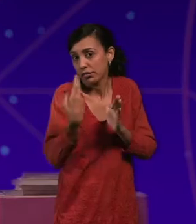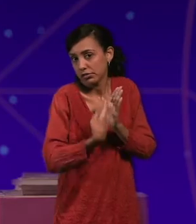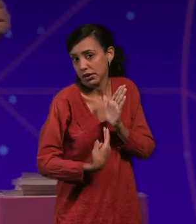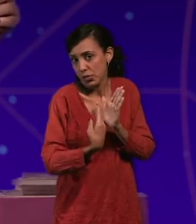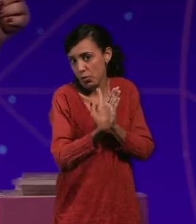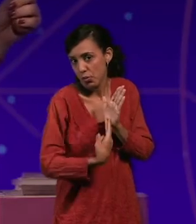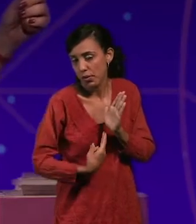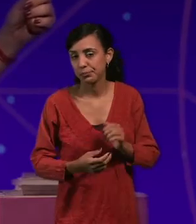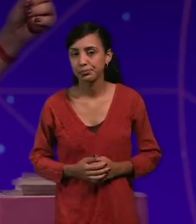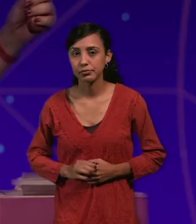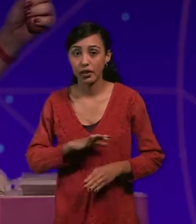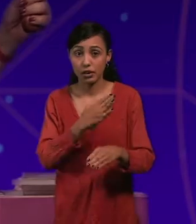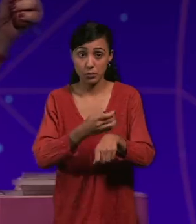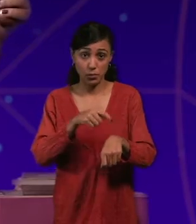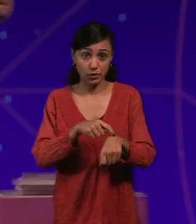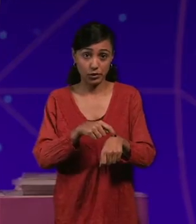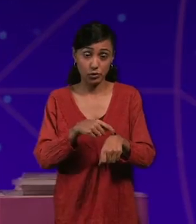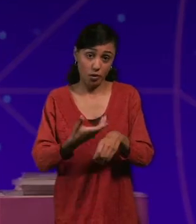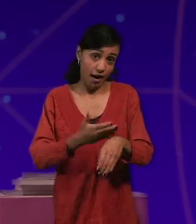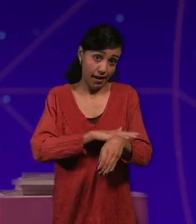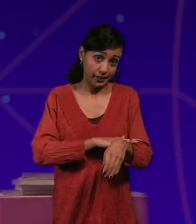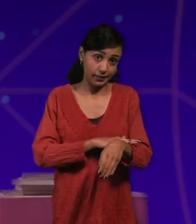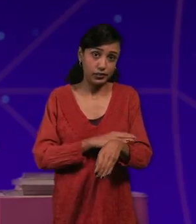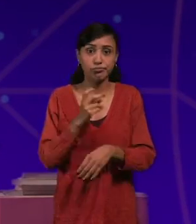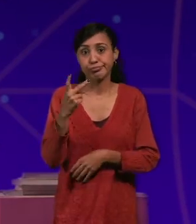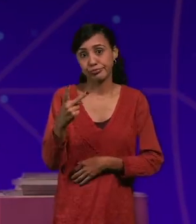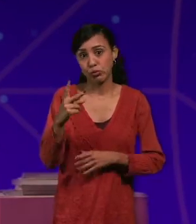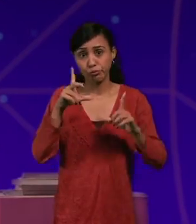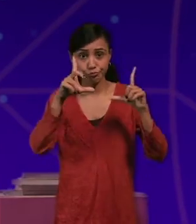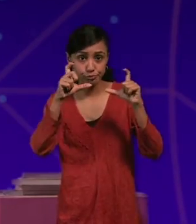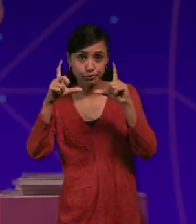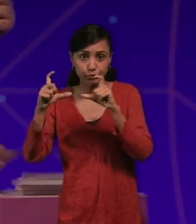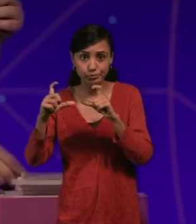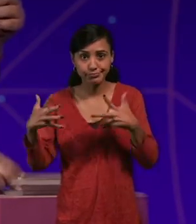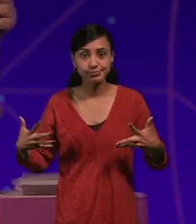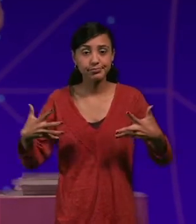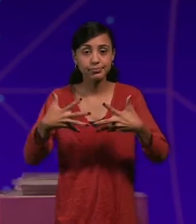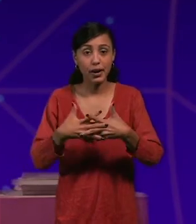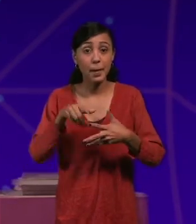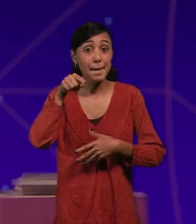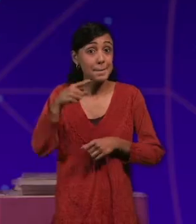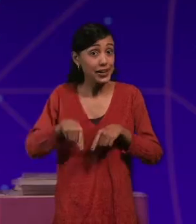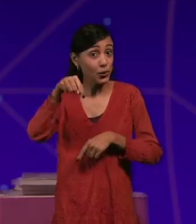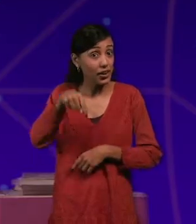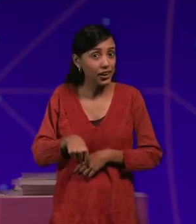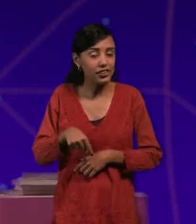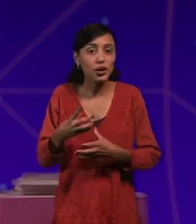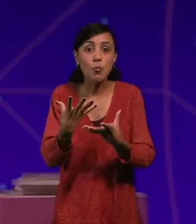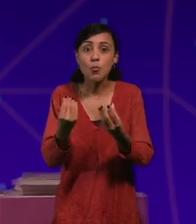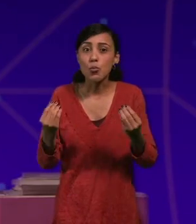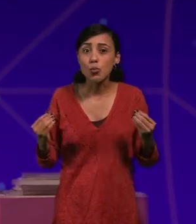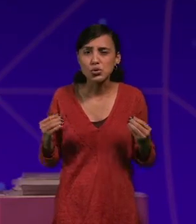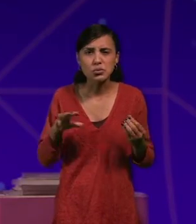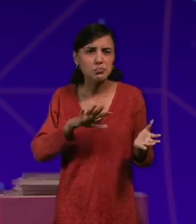Hasta ahora, en el que habíamos visto, en el tomatropo, solo hay dos imágenes que se mezclan. Y en este caso, Plateau